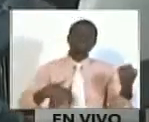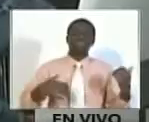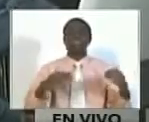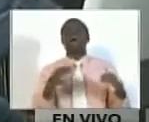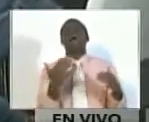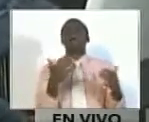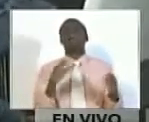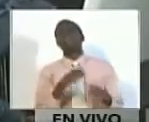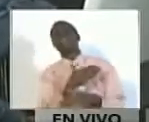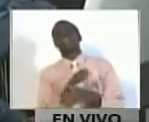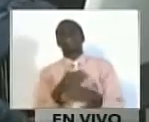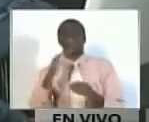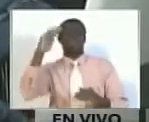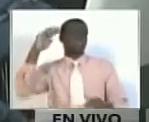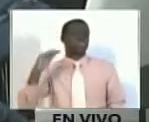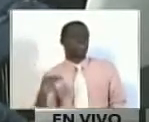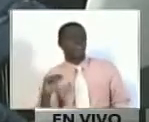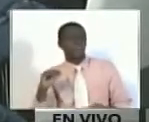es una orquesta,